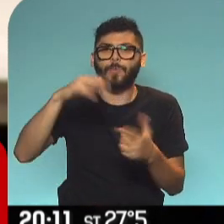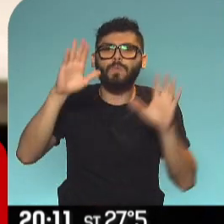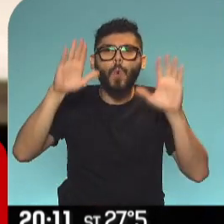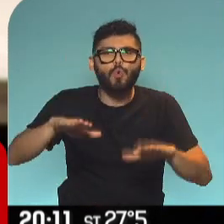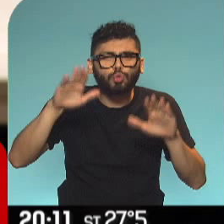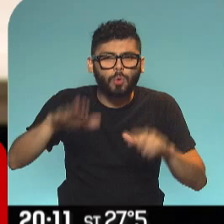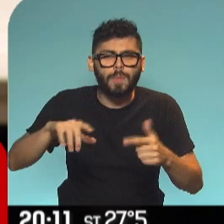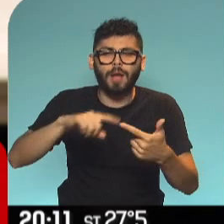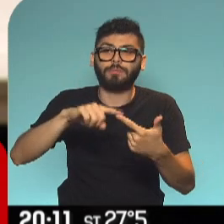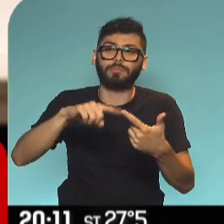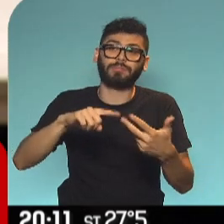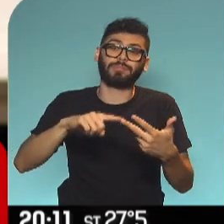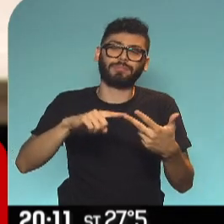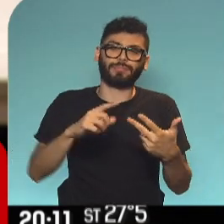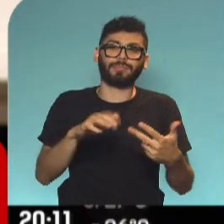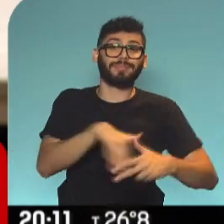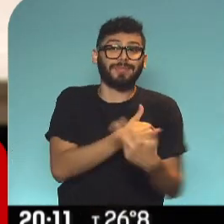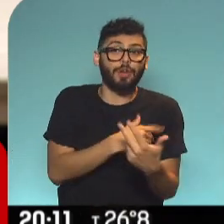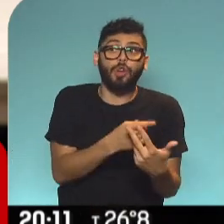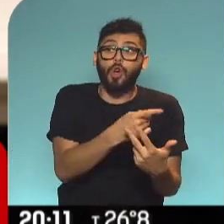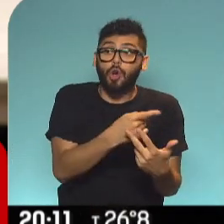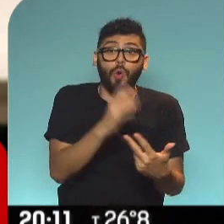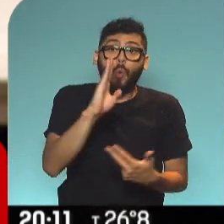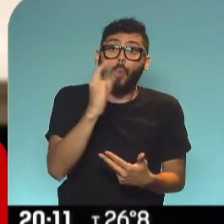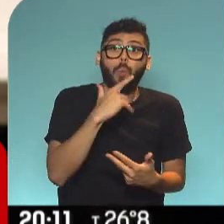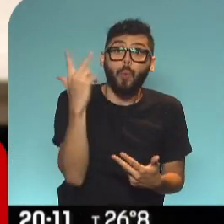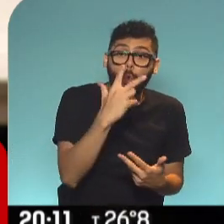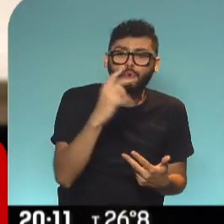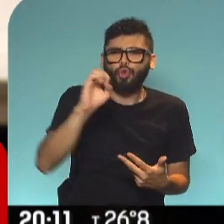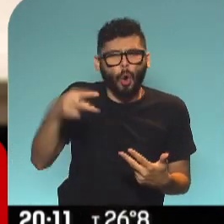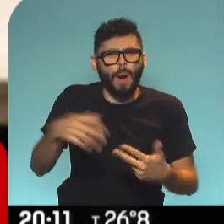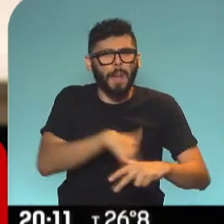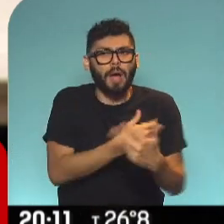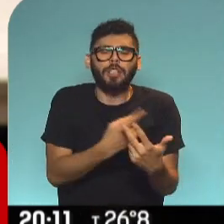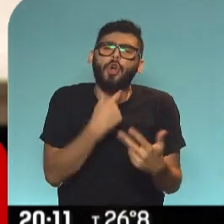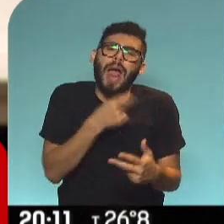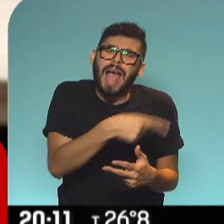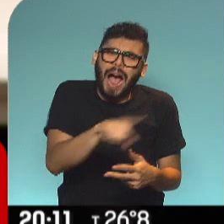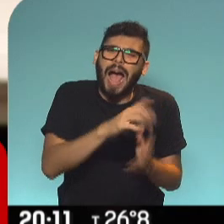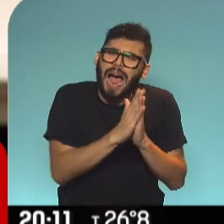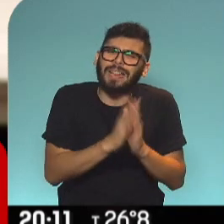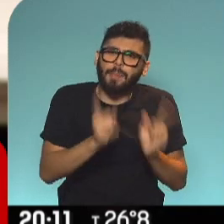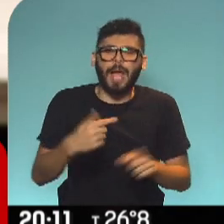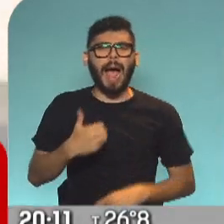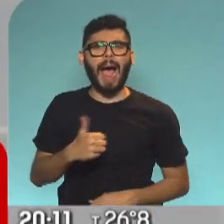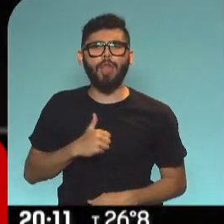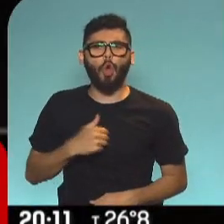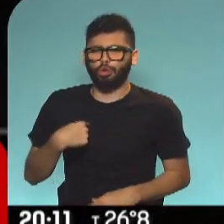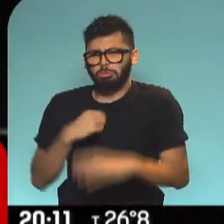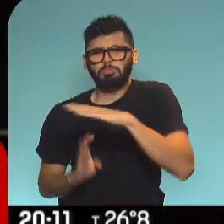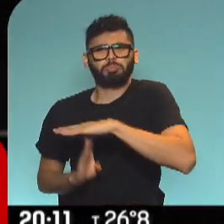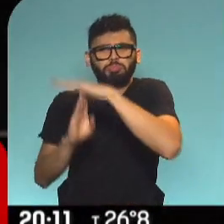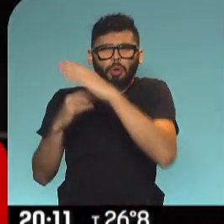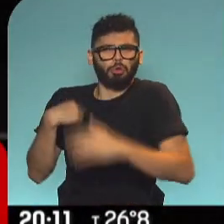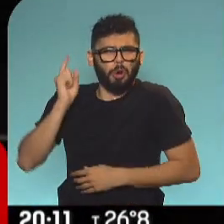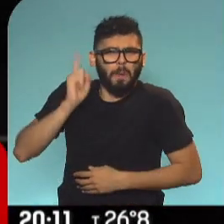importante. En Barack Obama, George W. Bush son presbiterianos. Dice, a los católicos, yo soy el jefe de los católicos, yo los